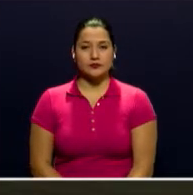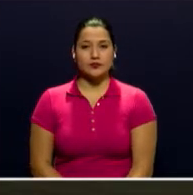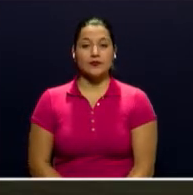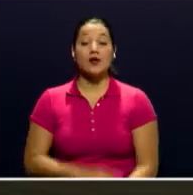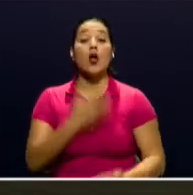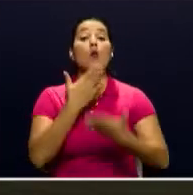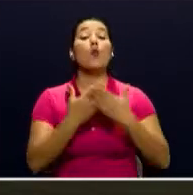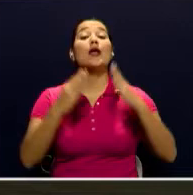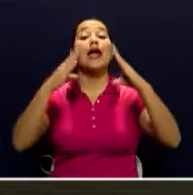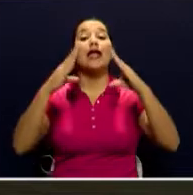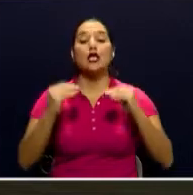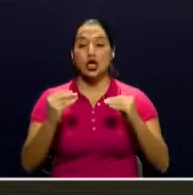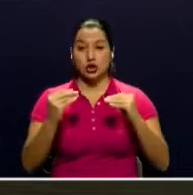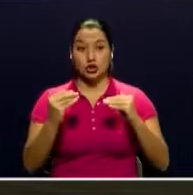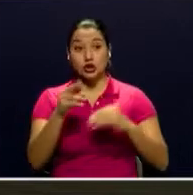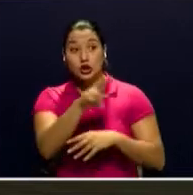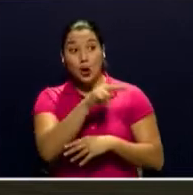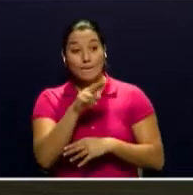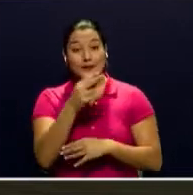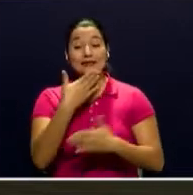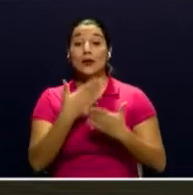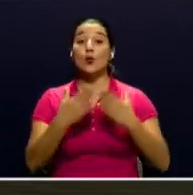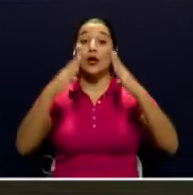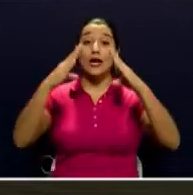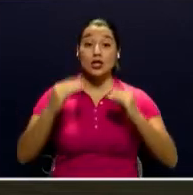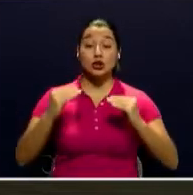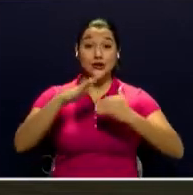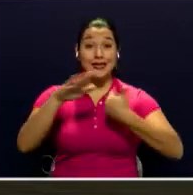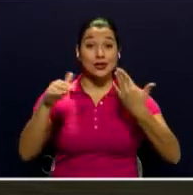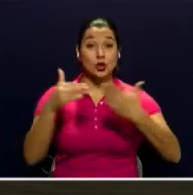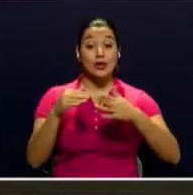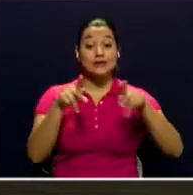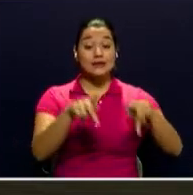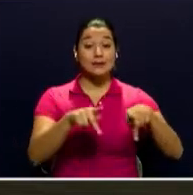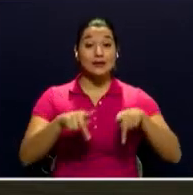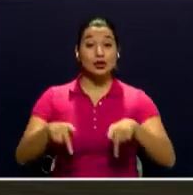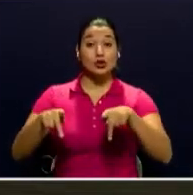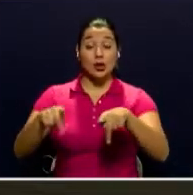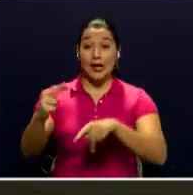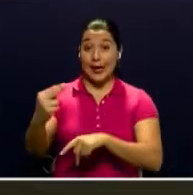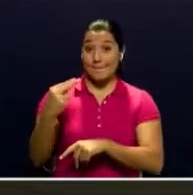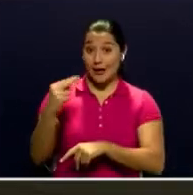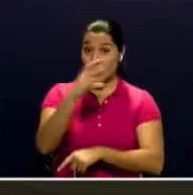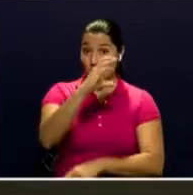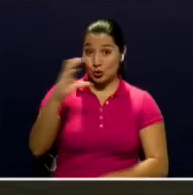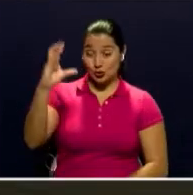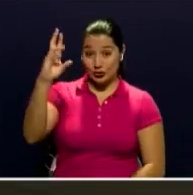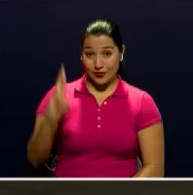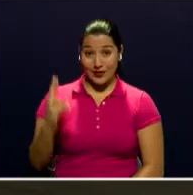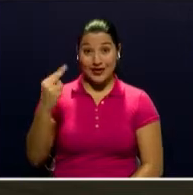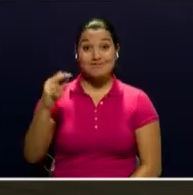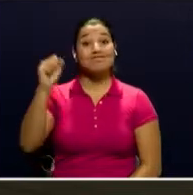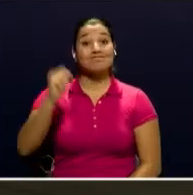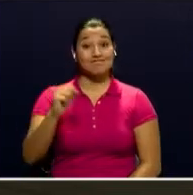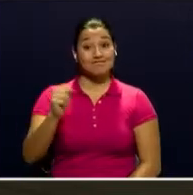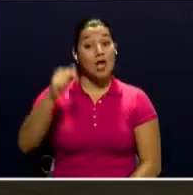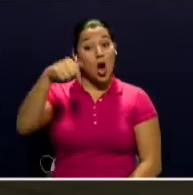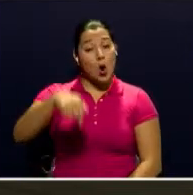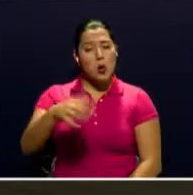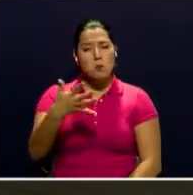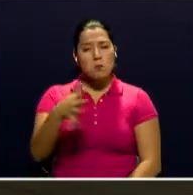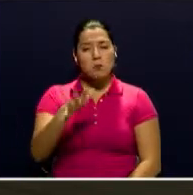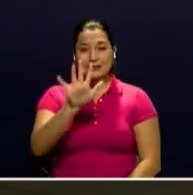Buenas noches, don Ernesto, Eisel y por supuesto a todos los seguidores de Costa Rica Noticias. Como ustedes lo mencionan, a eso de las 5 de la